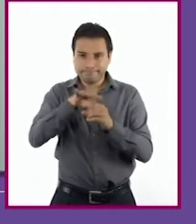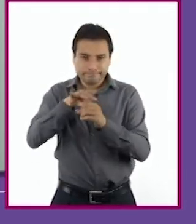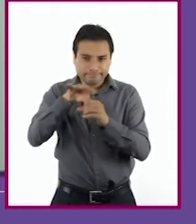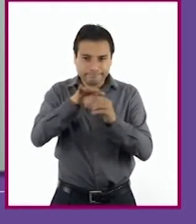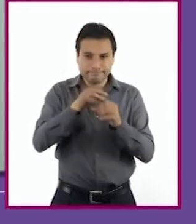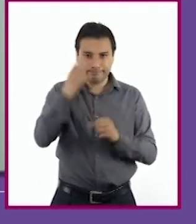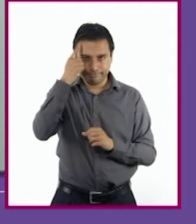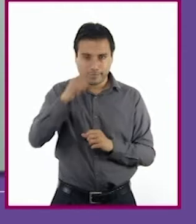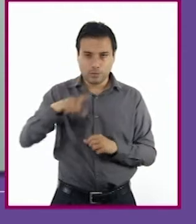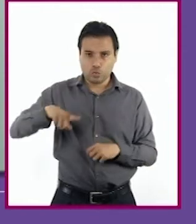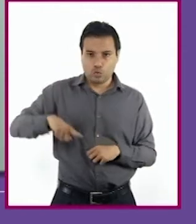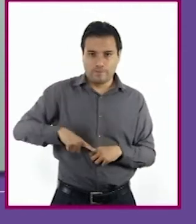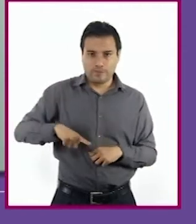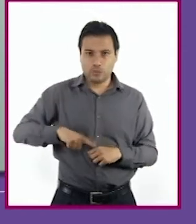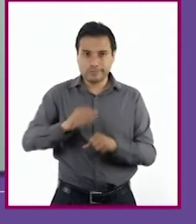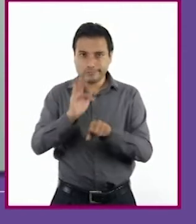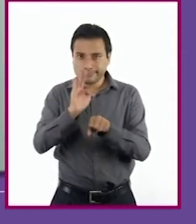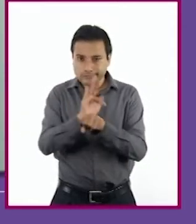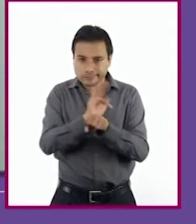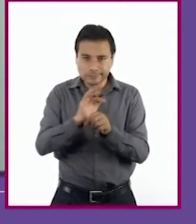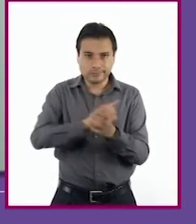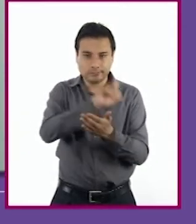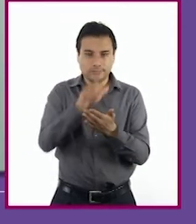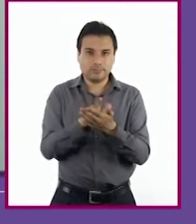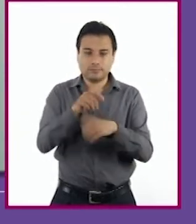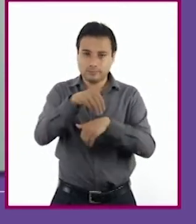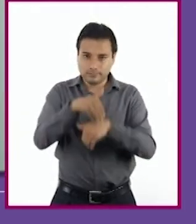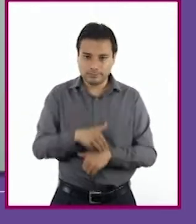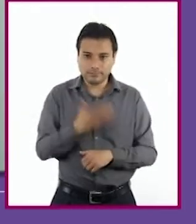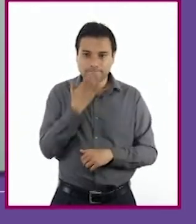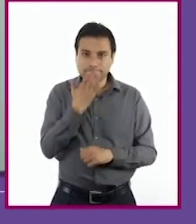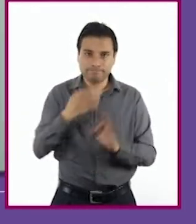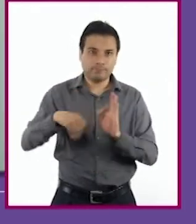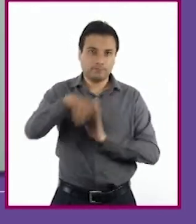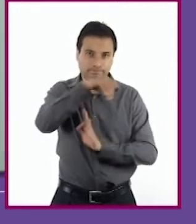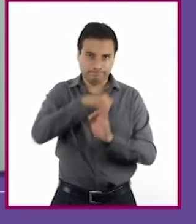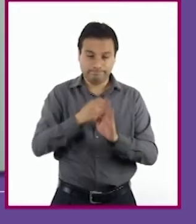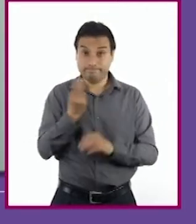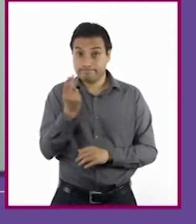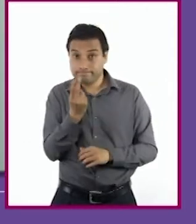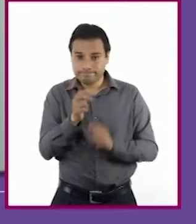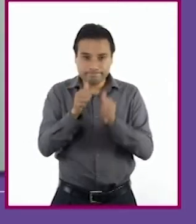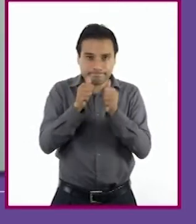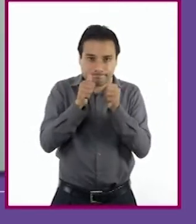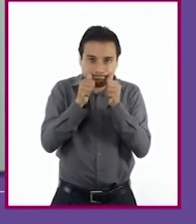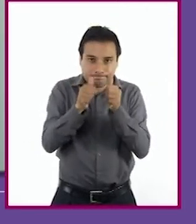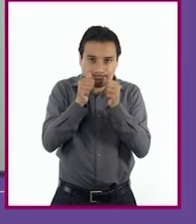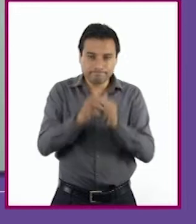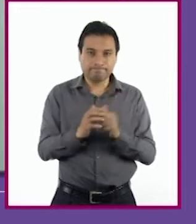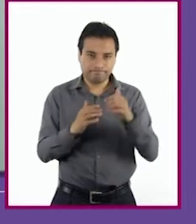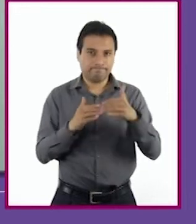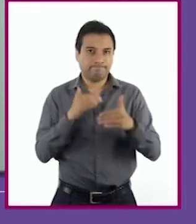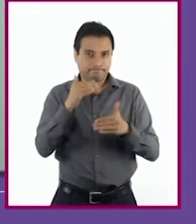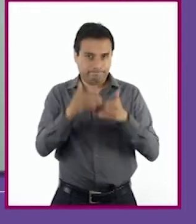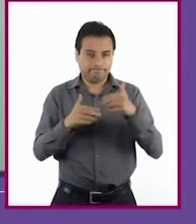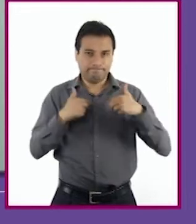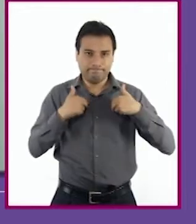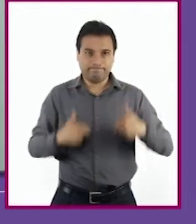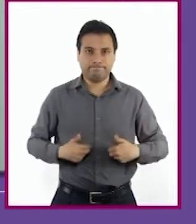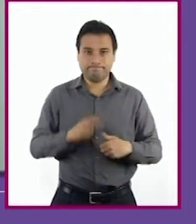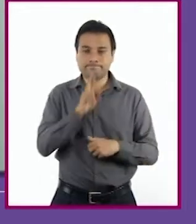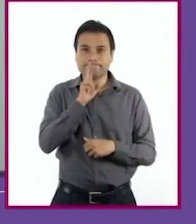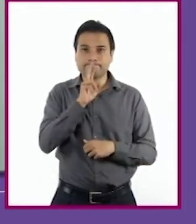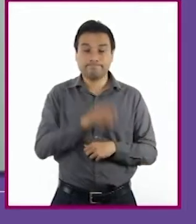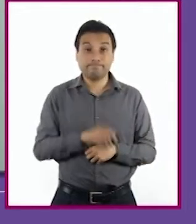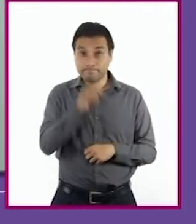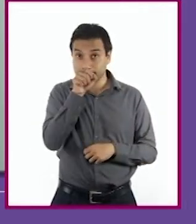de derecho que favorezca la satisfacción de las necesidades básicas, el desarrollo humano y una